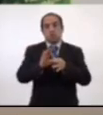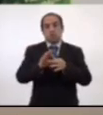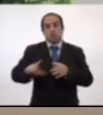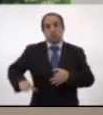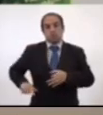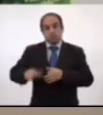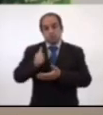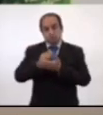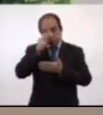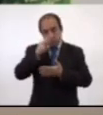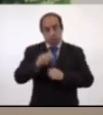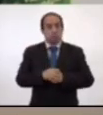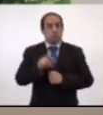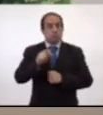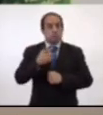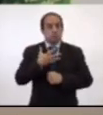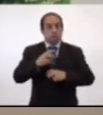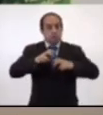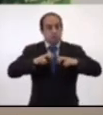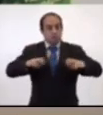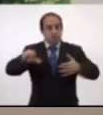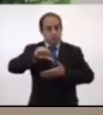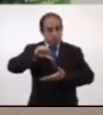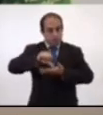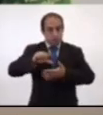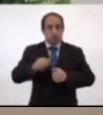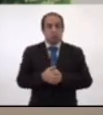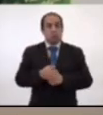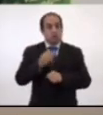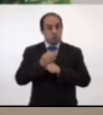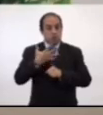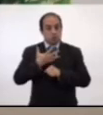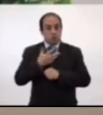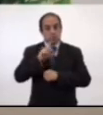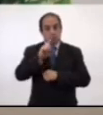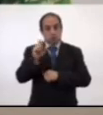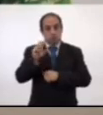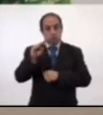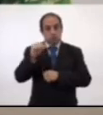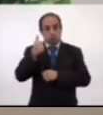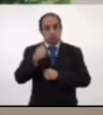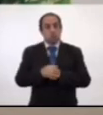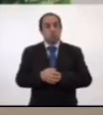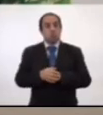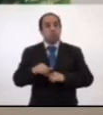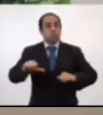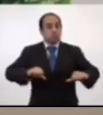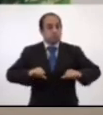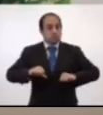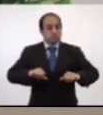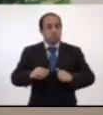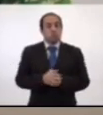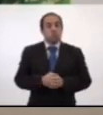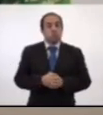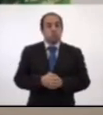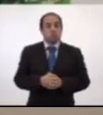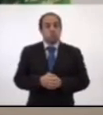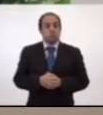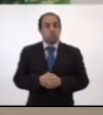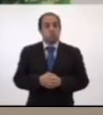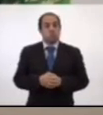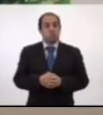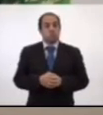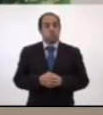En relación a la mesa centralizada, a este momento hemos generado 196 acciones relacionadas